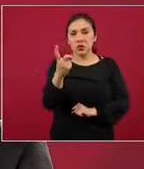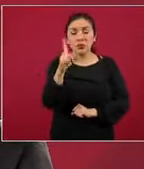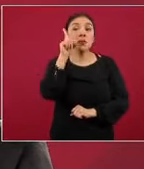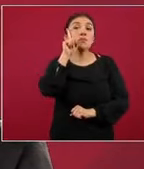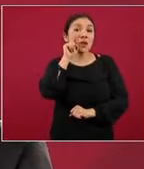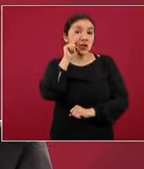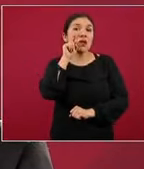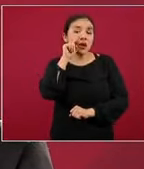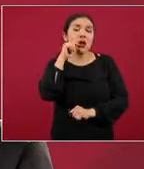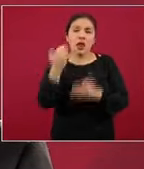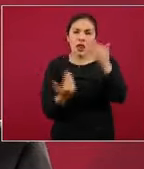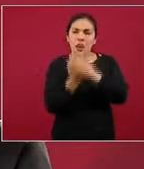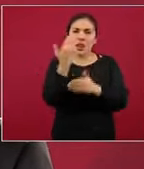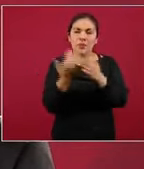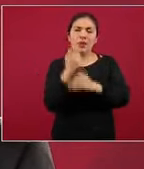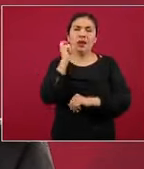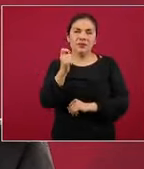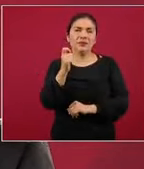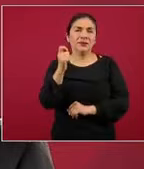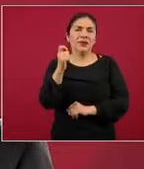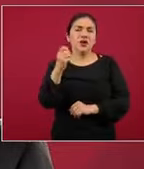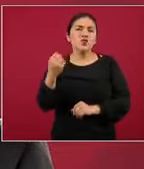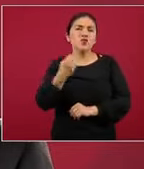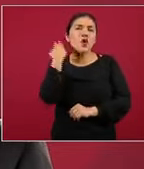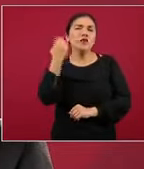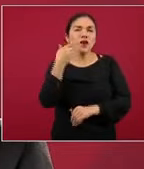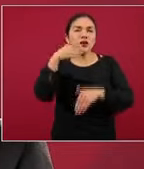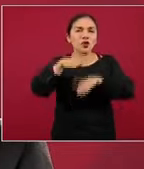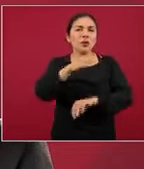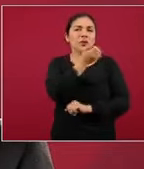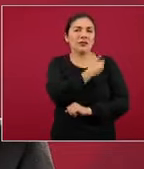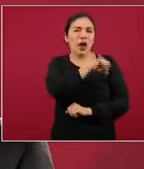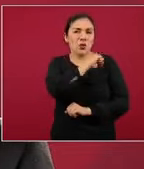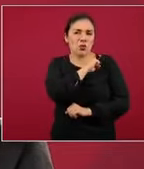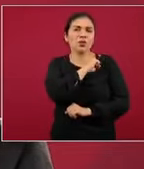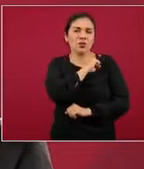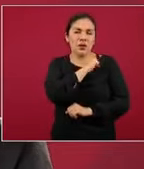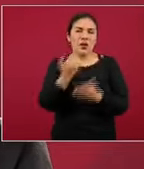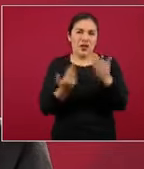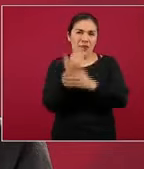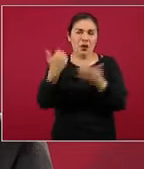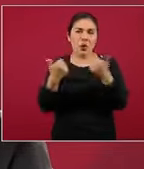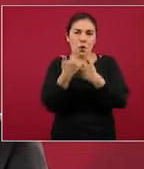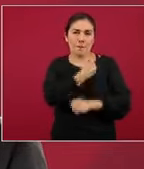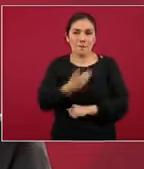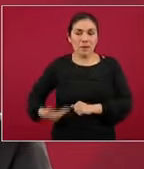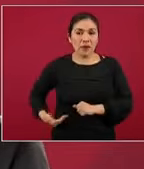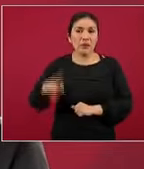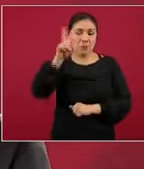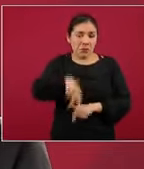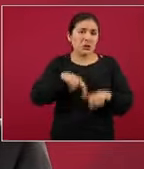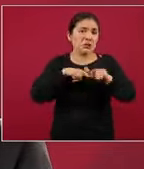Mañana tendremos en la mañana el pulso de la salud, en la conferencia matutina del presidente, y sin duda